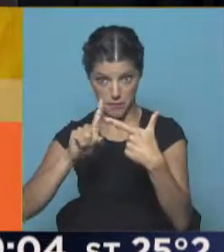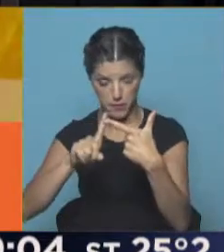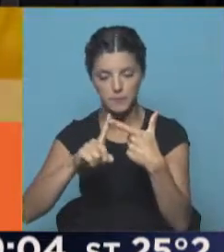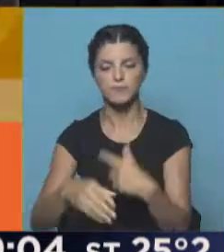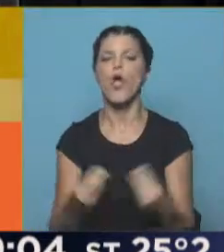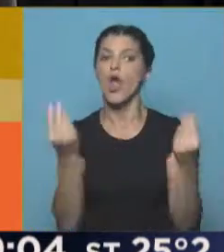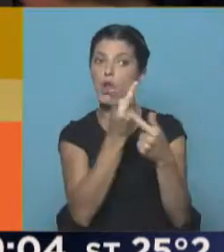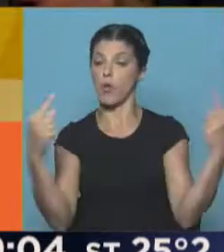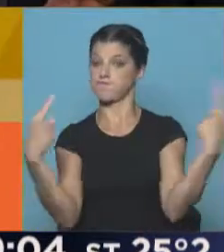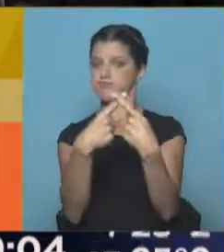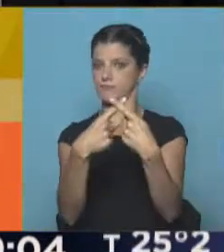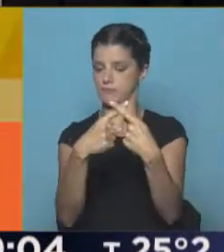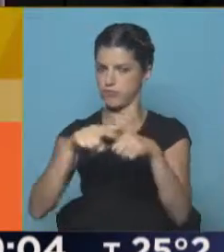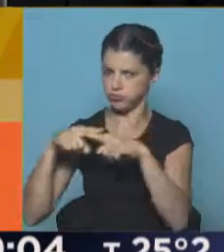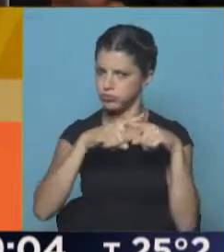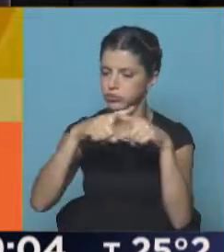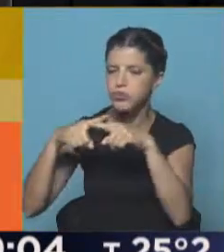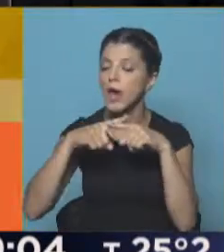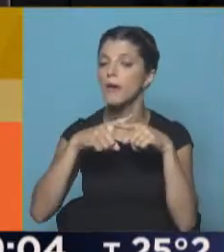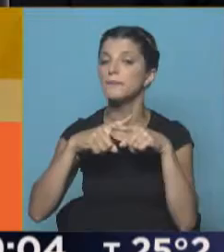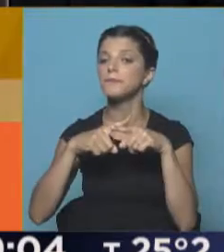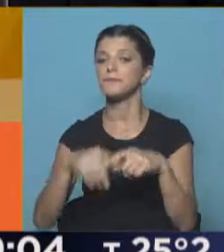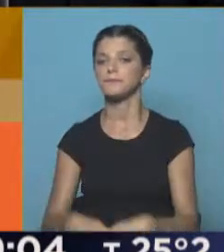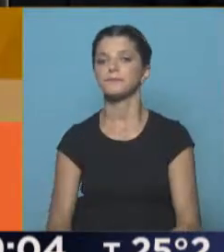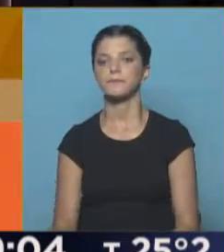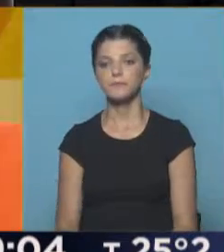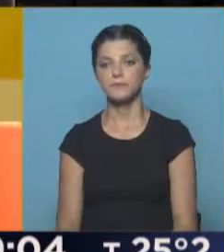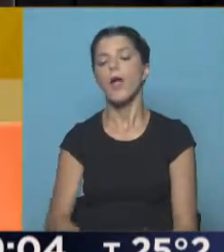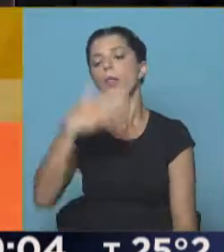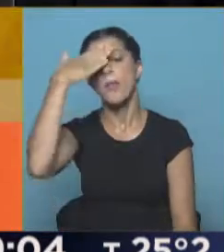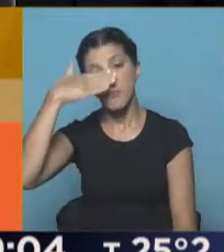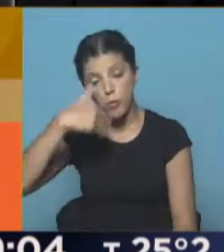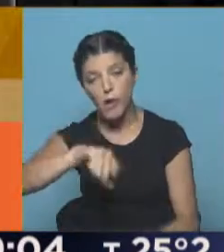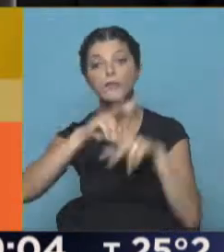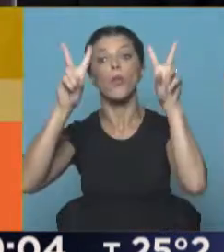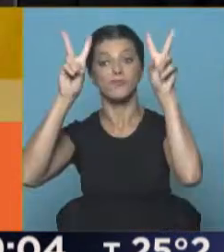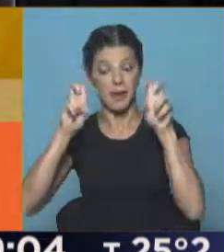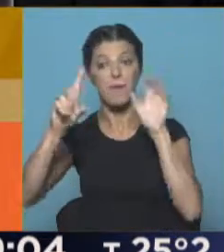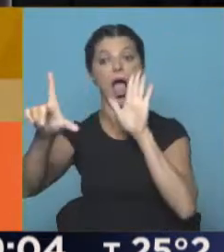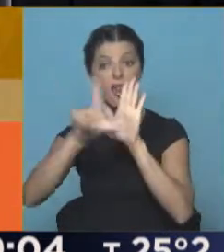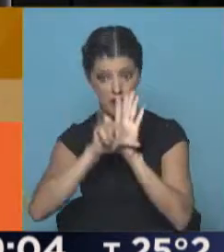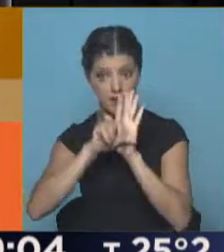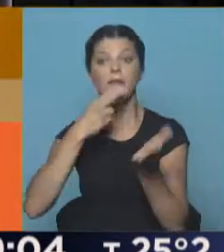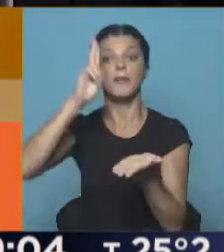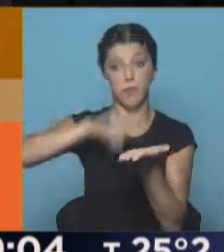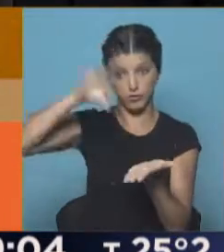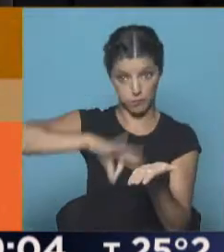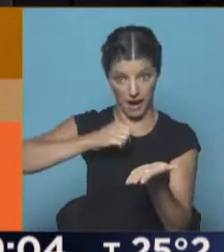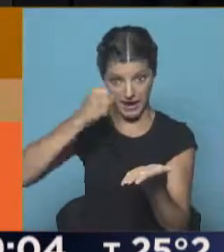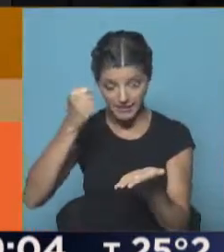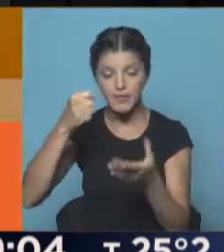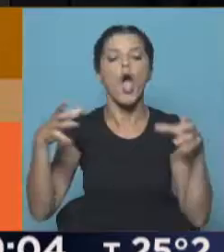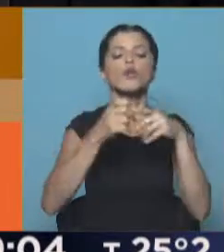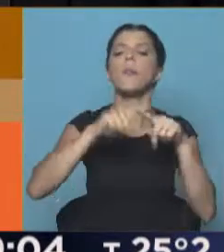discusión sobre este tema y al final, cuando hubo de tratarse ya la ley, el Frente para la Victoria no estuvo presente.